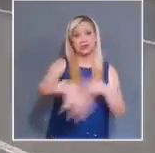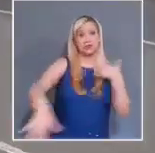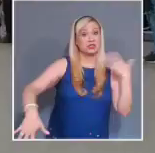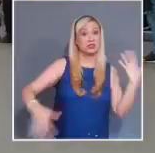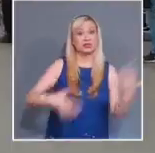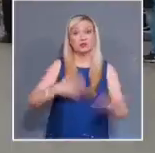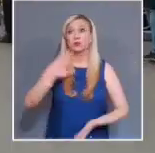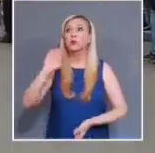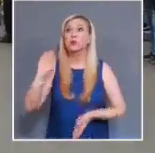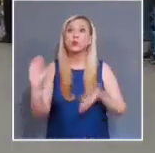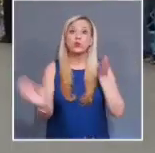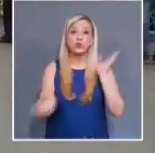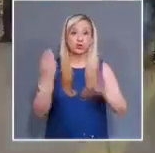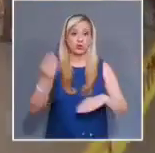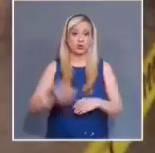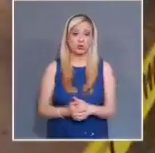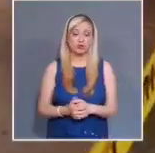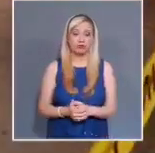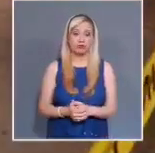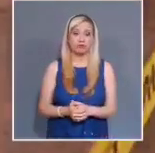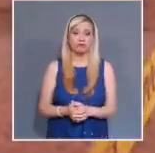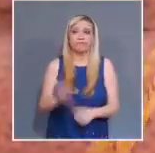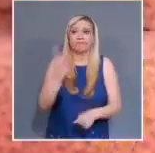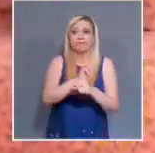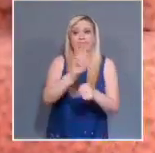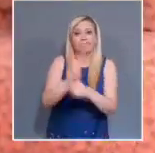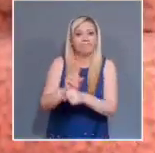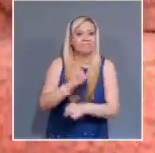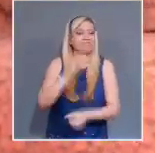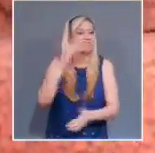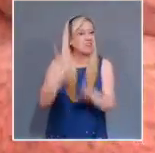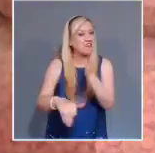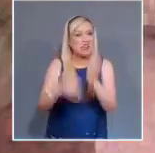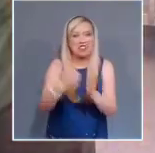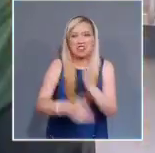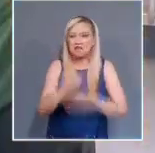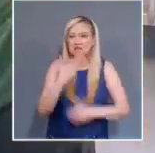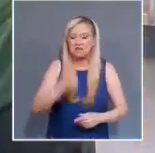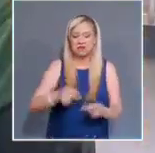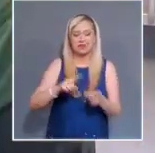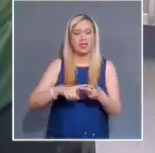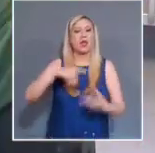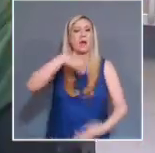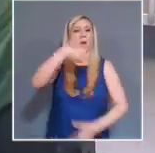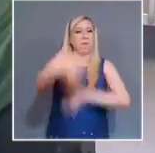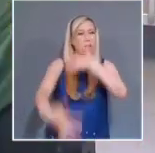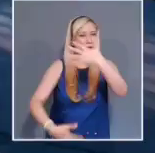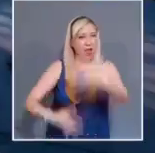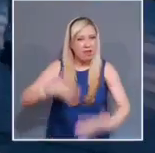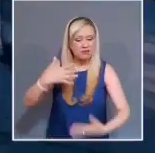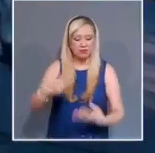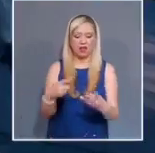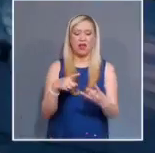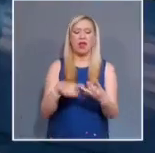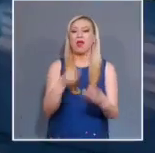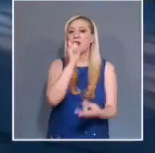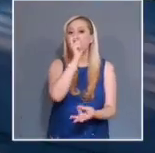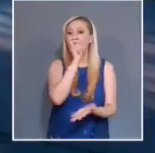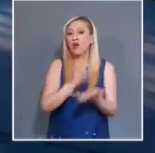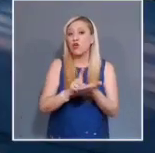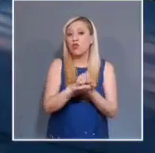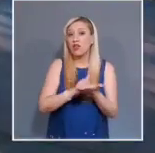Factores como inseguridad, violencia, narcotráfico y otros como las pandemias y los